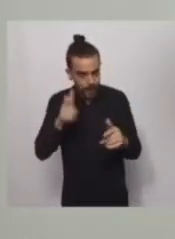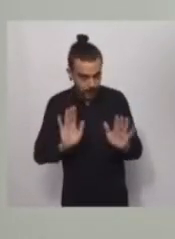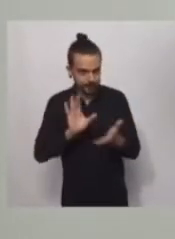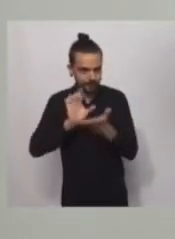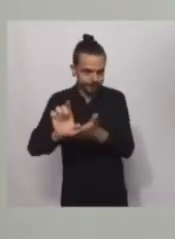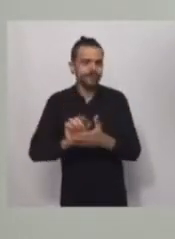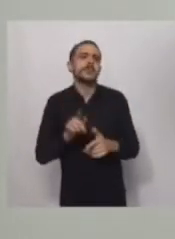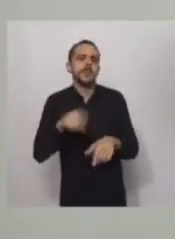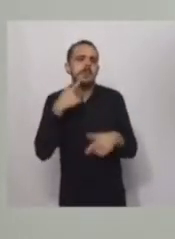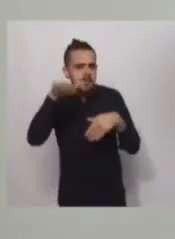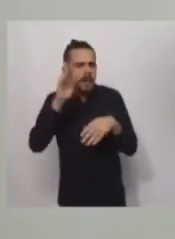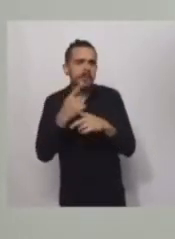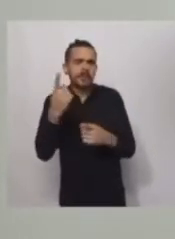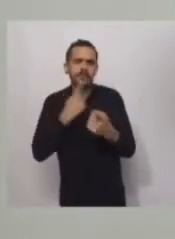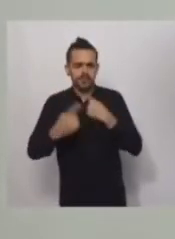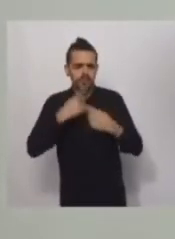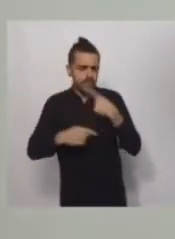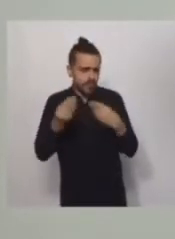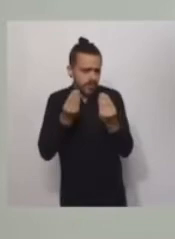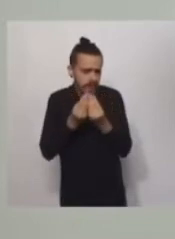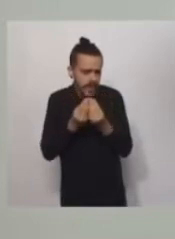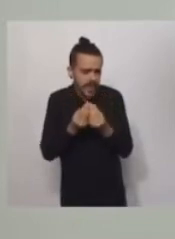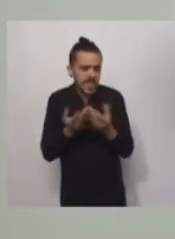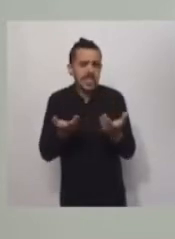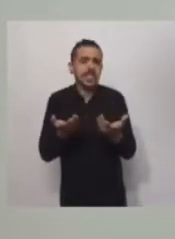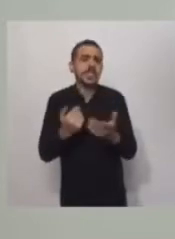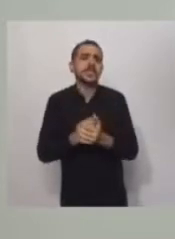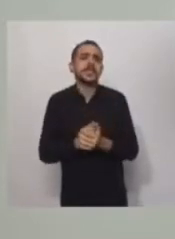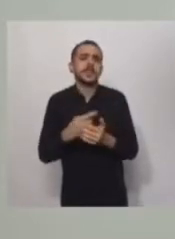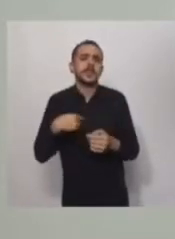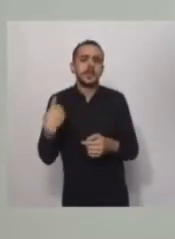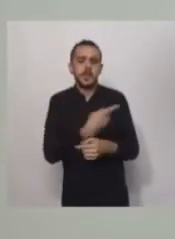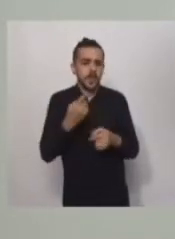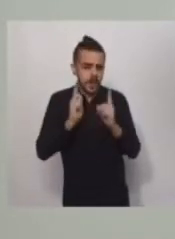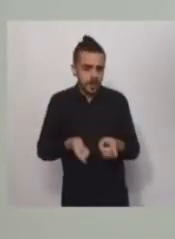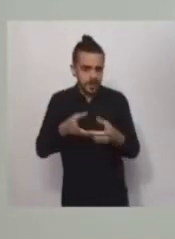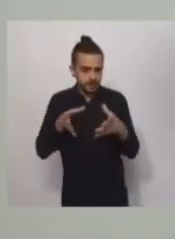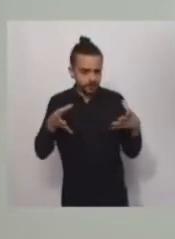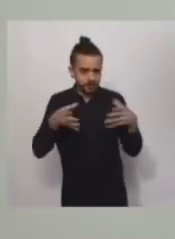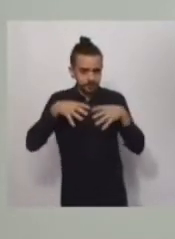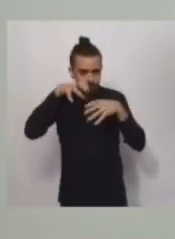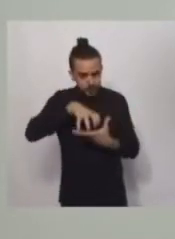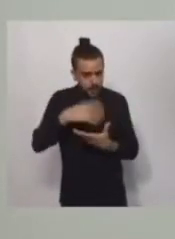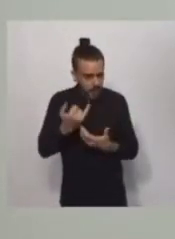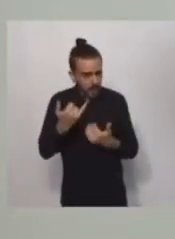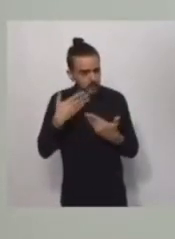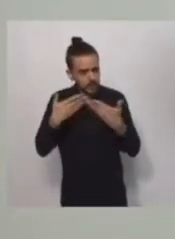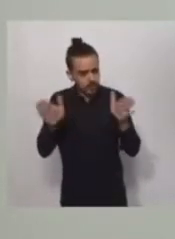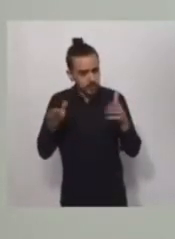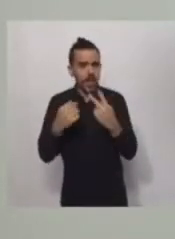tenemos. Y por ahí, porque se me ha preguntado si por ahí no es un poco baja la beca, y sí, depende de cómo se